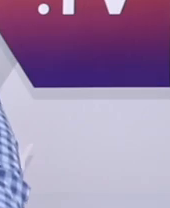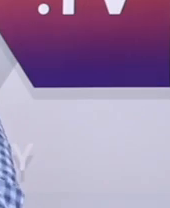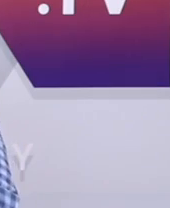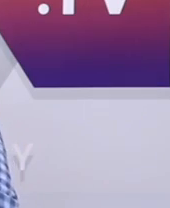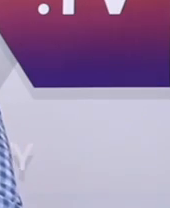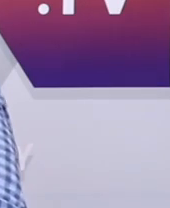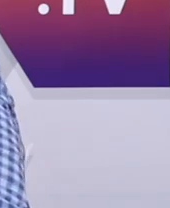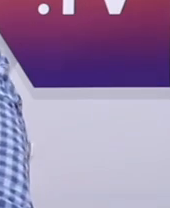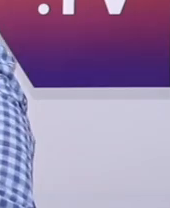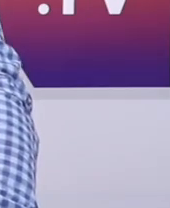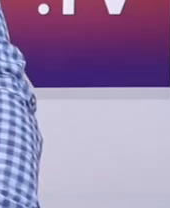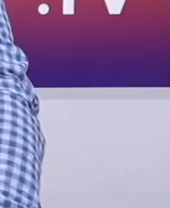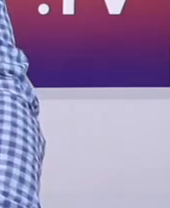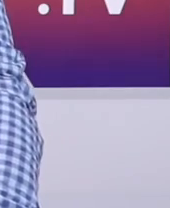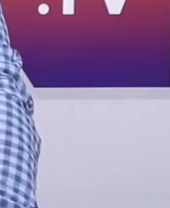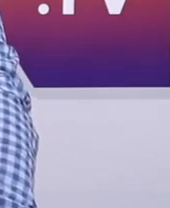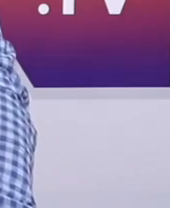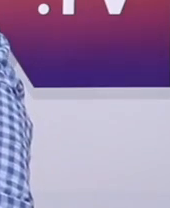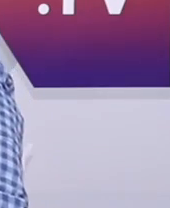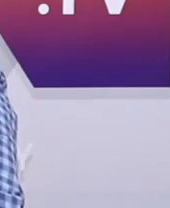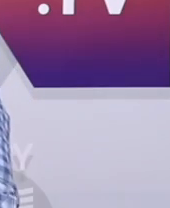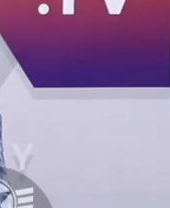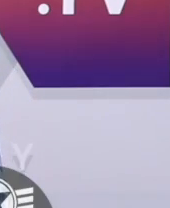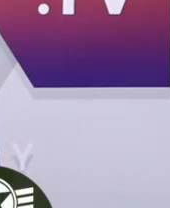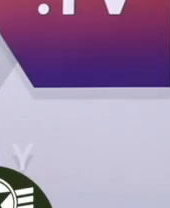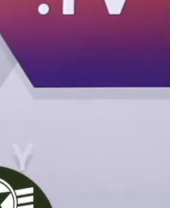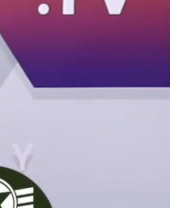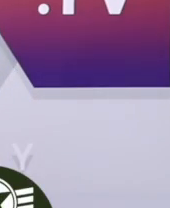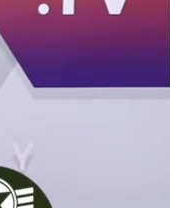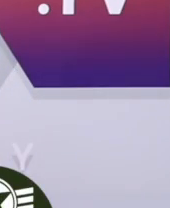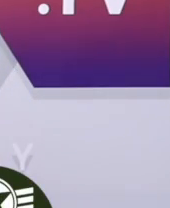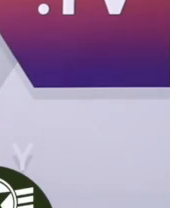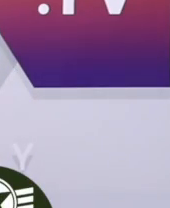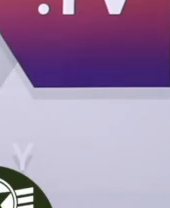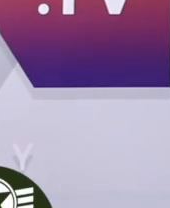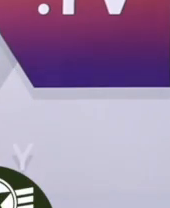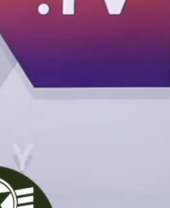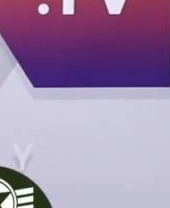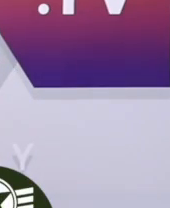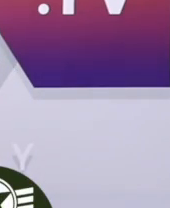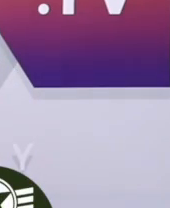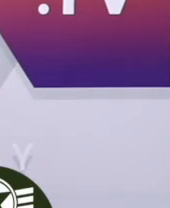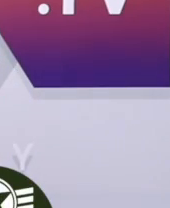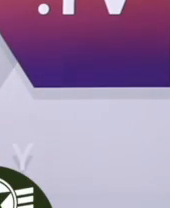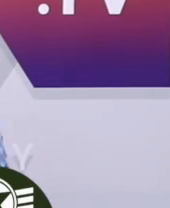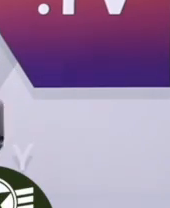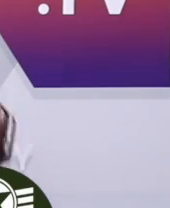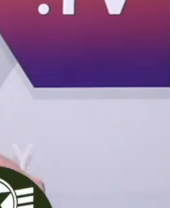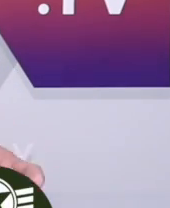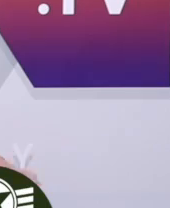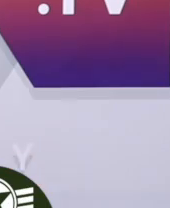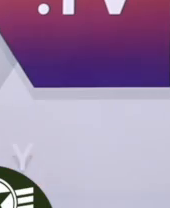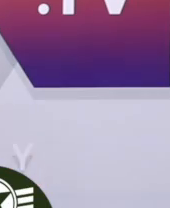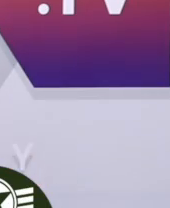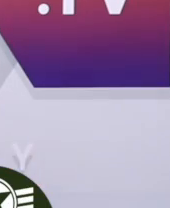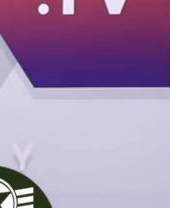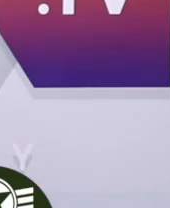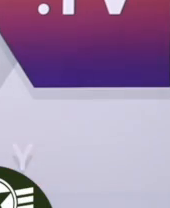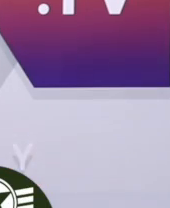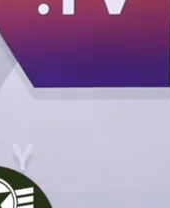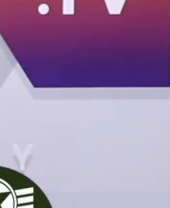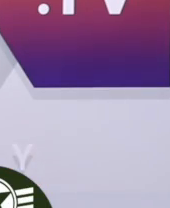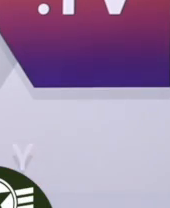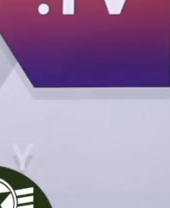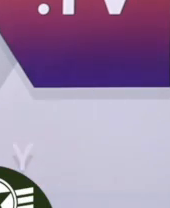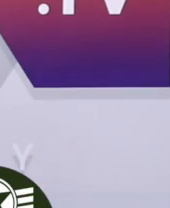Además de que dijo que hubiera sido un costo elevadísimo de 300 mil millones de pesos. Se reiteró que se decidió edificar el